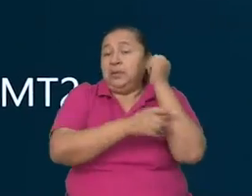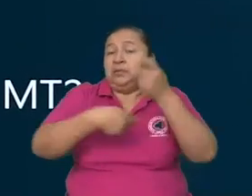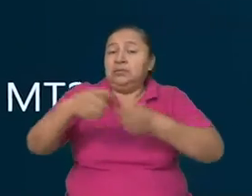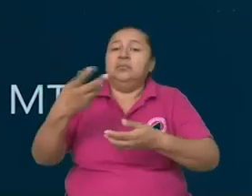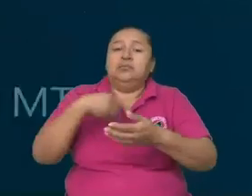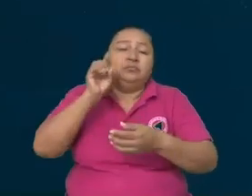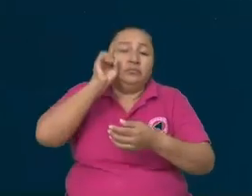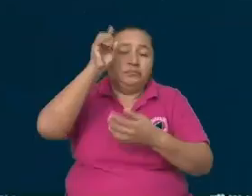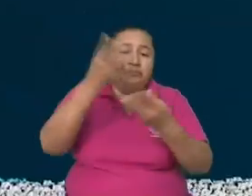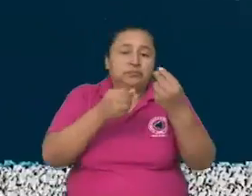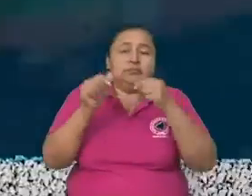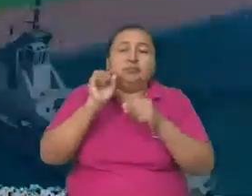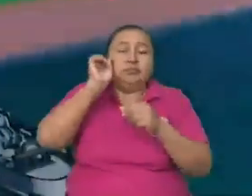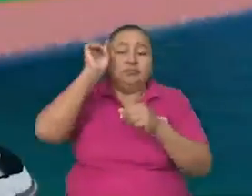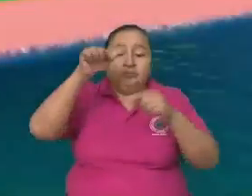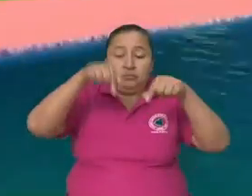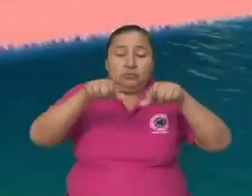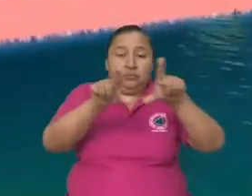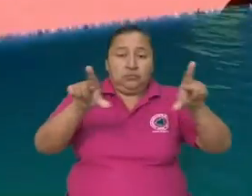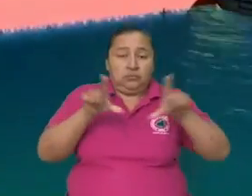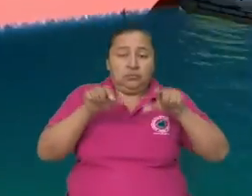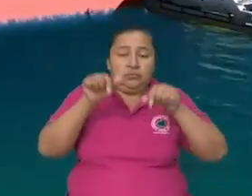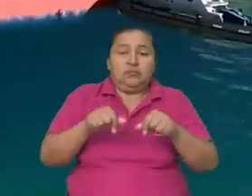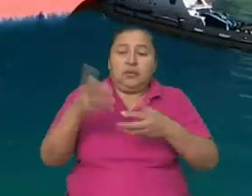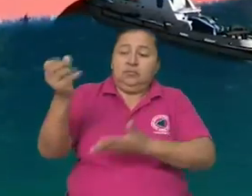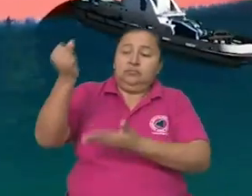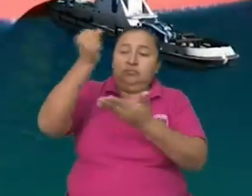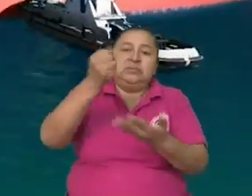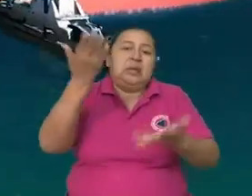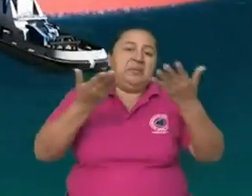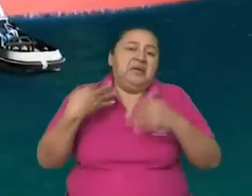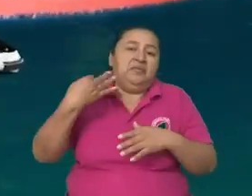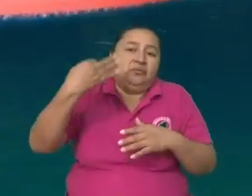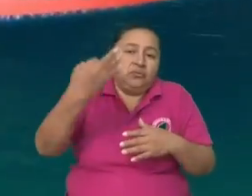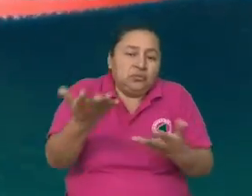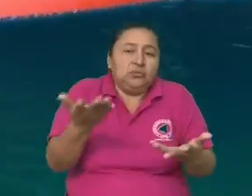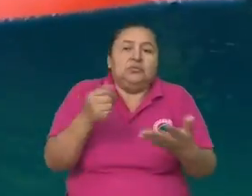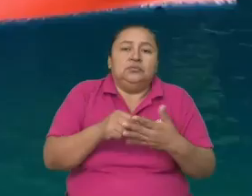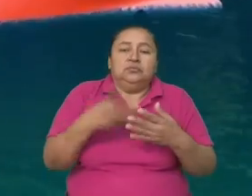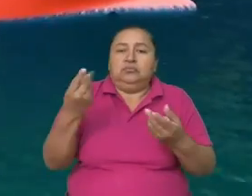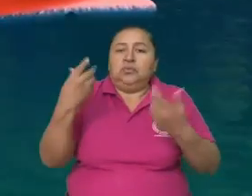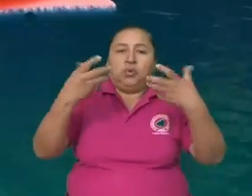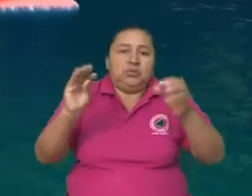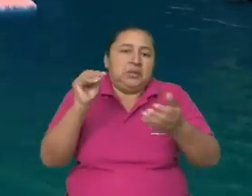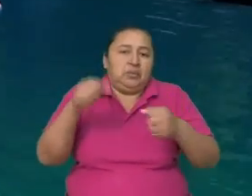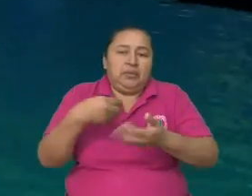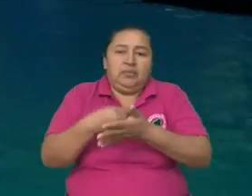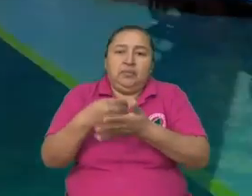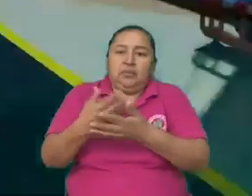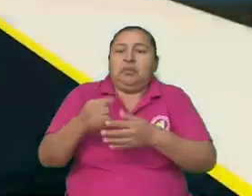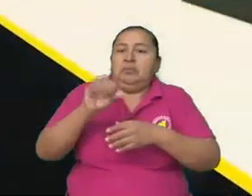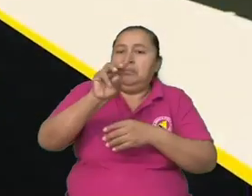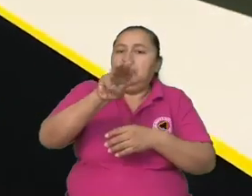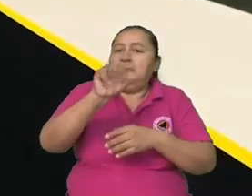desarrollo de la economía, para el desarrollo de la zona, para las inversiones que pueden hacer en productos ahí como la malanga,